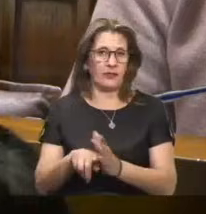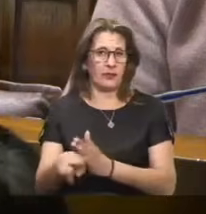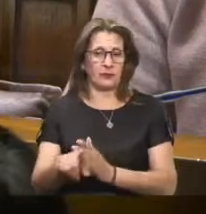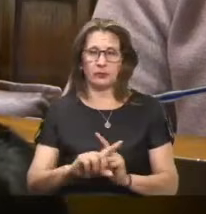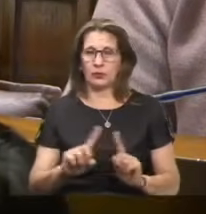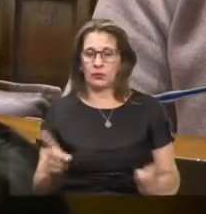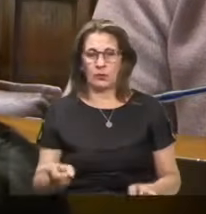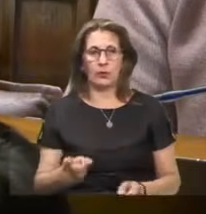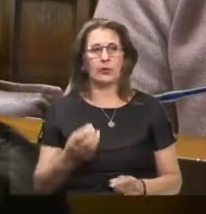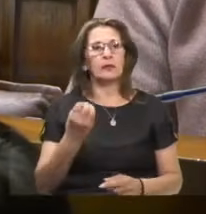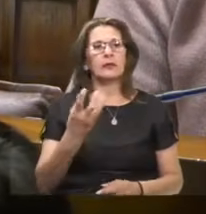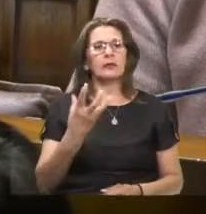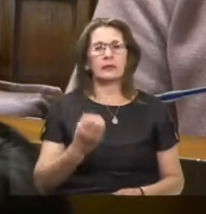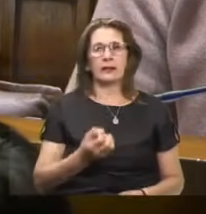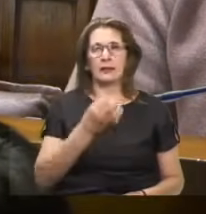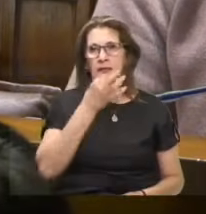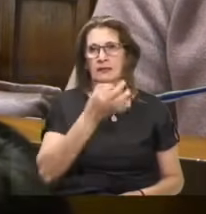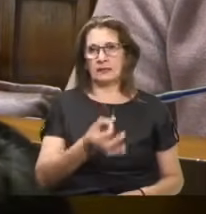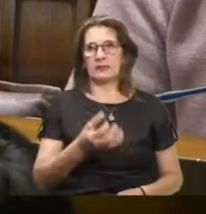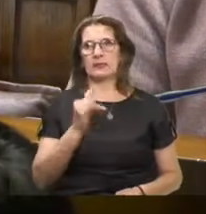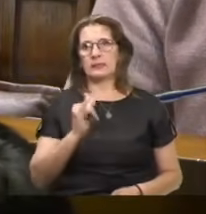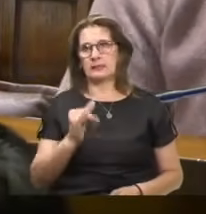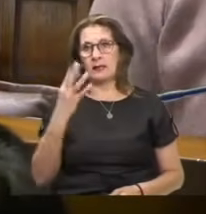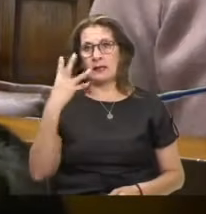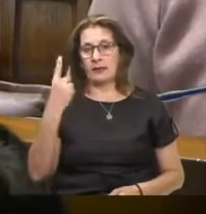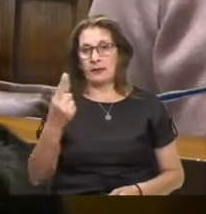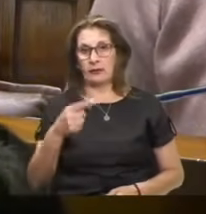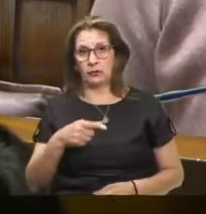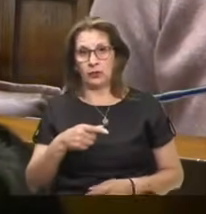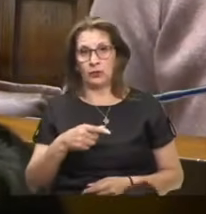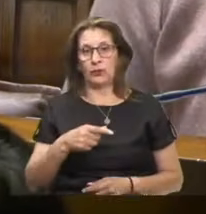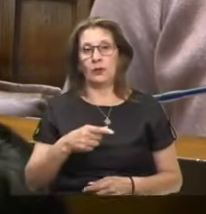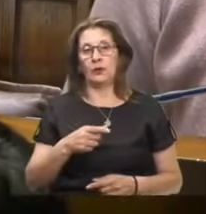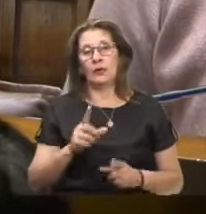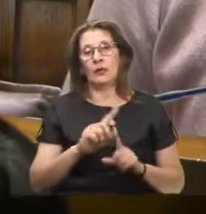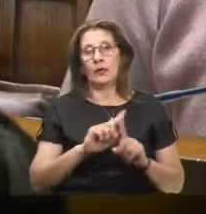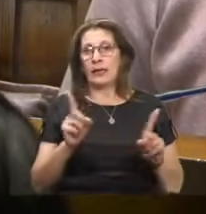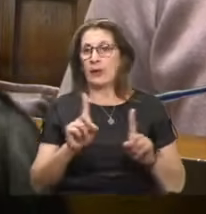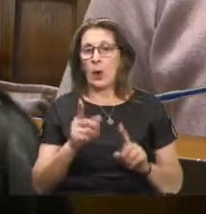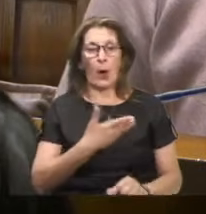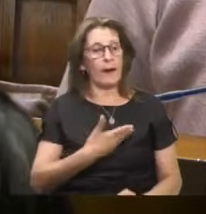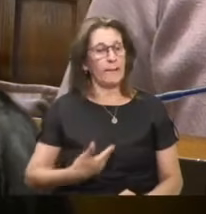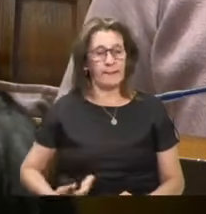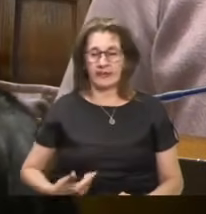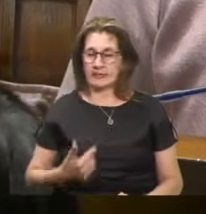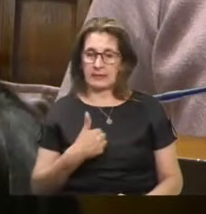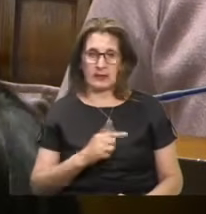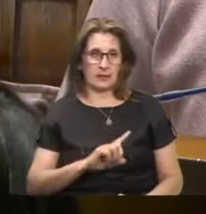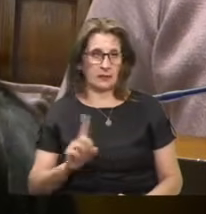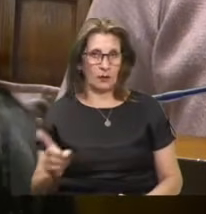Es decir, si bien el directorio y no el presidente